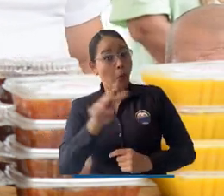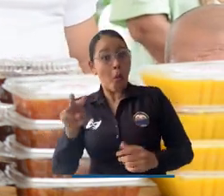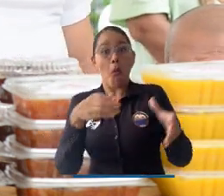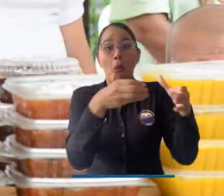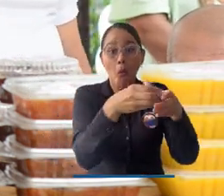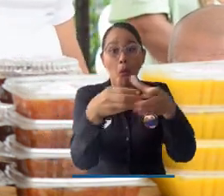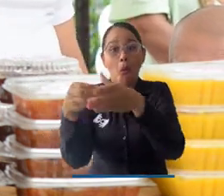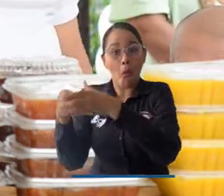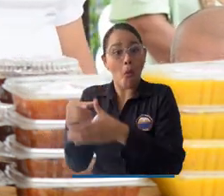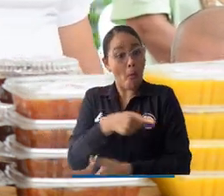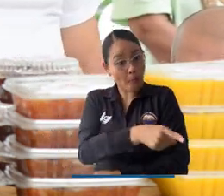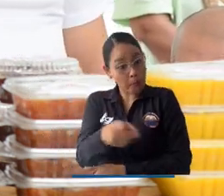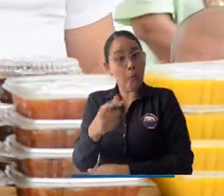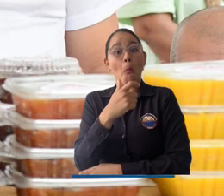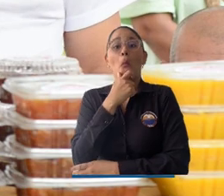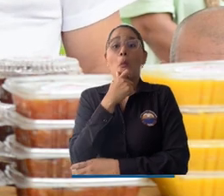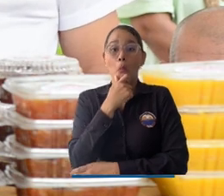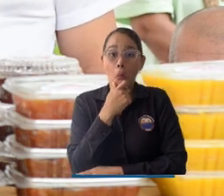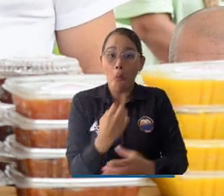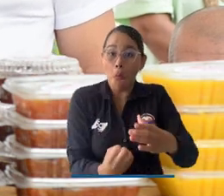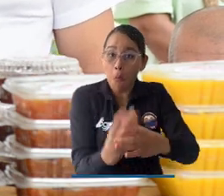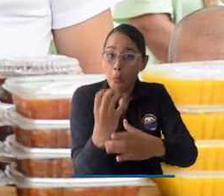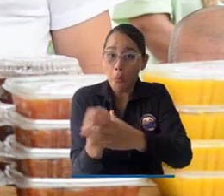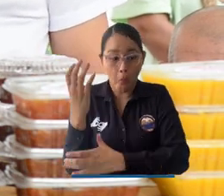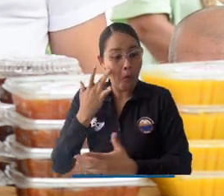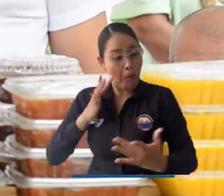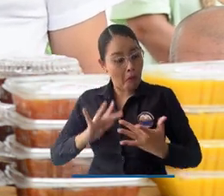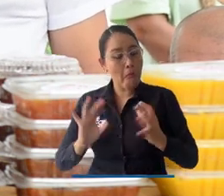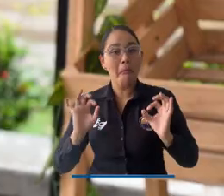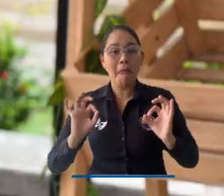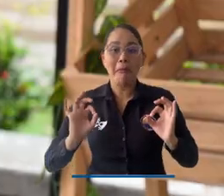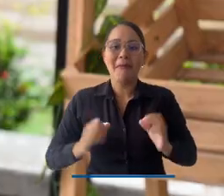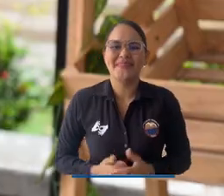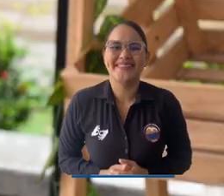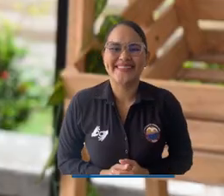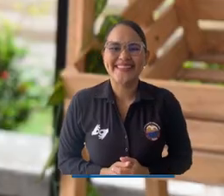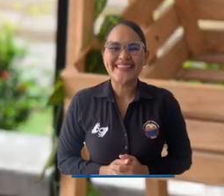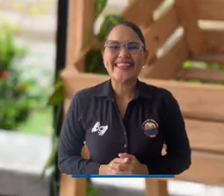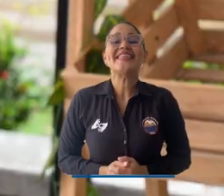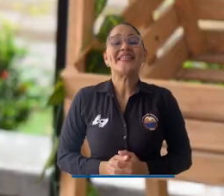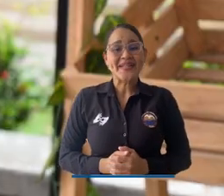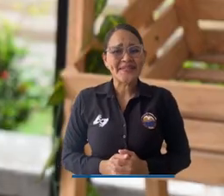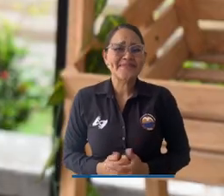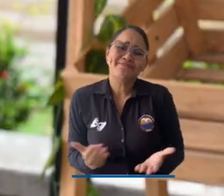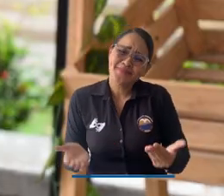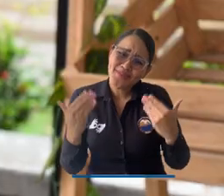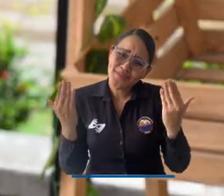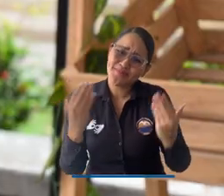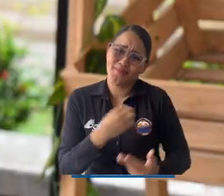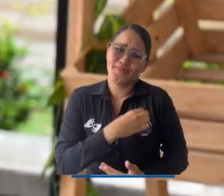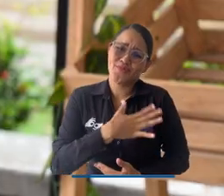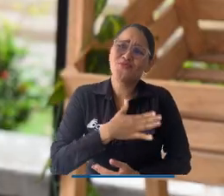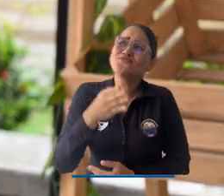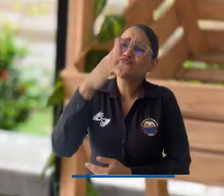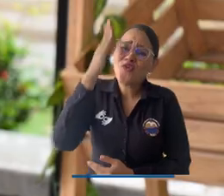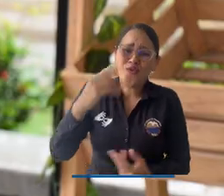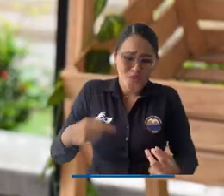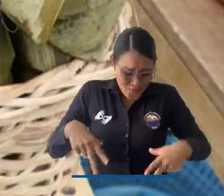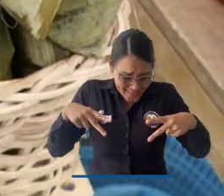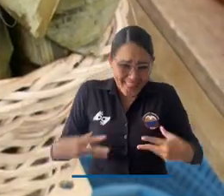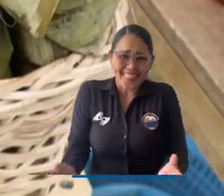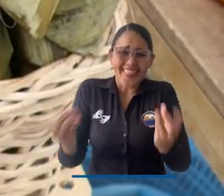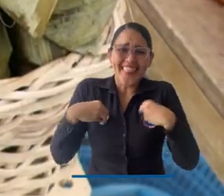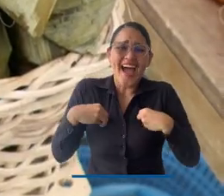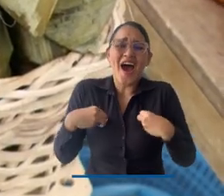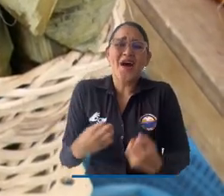también producen la materia prima para elaborarlo. Esto ha sido una gran oportunidad que Dios y la vida nos ha dado a